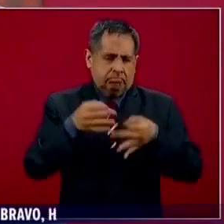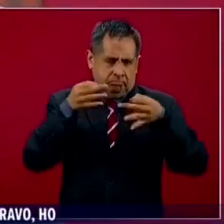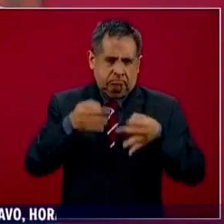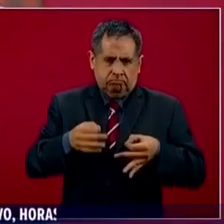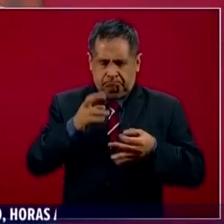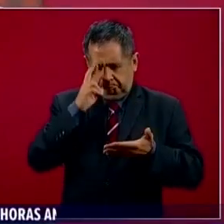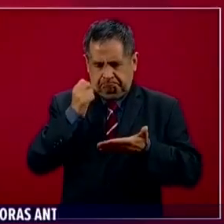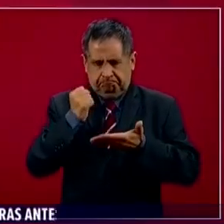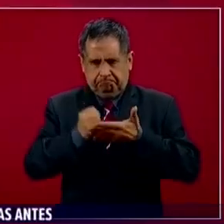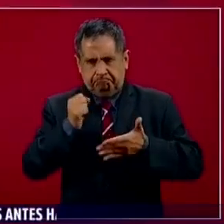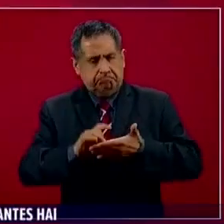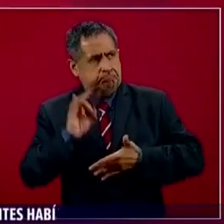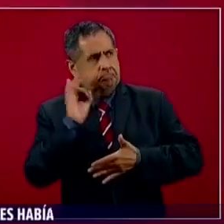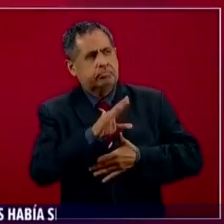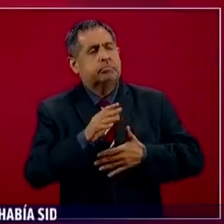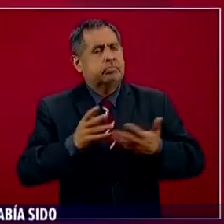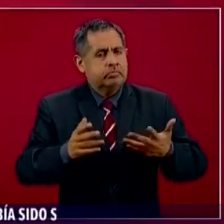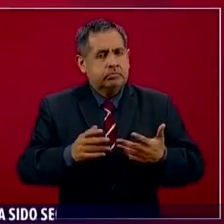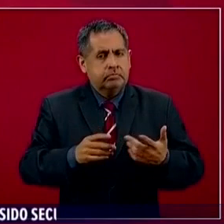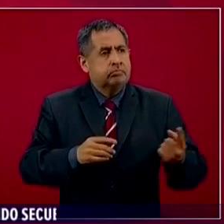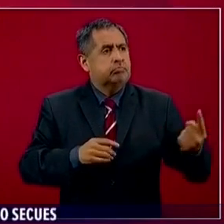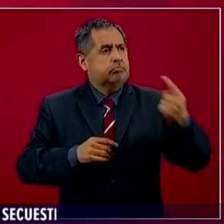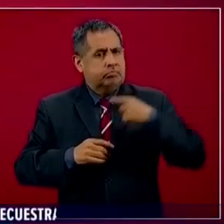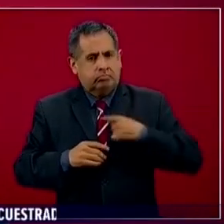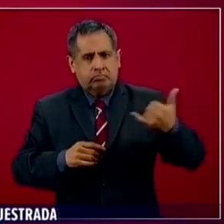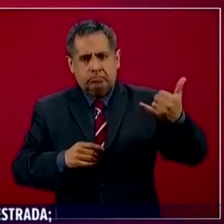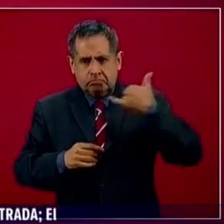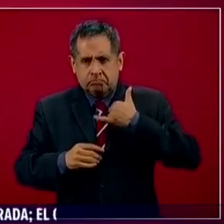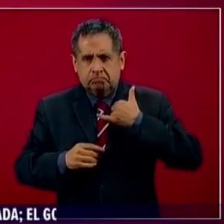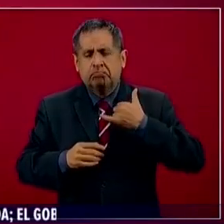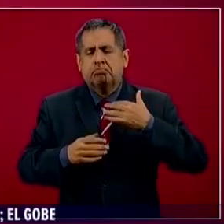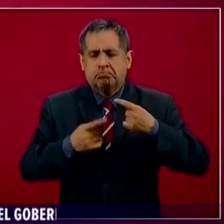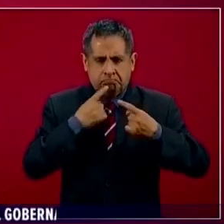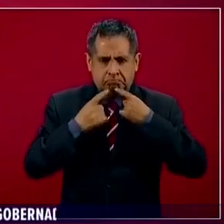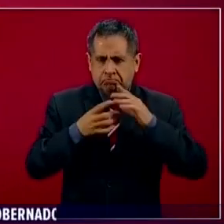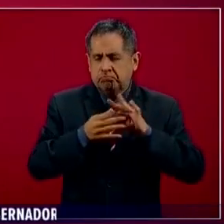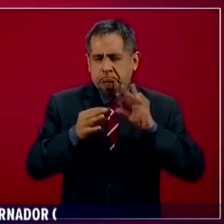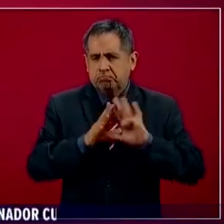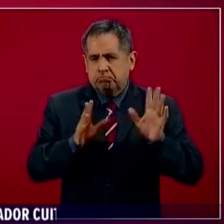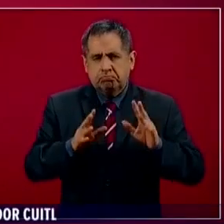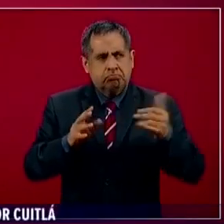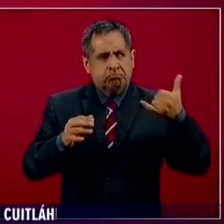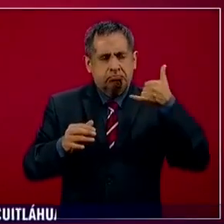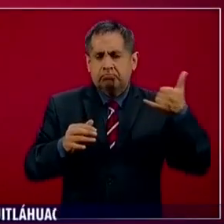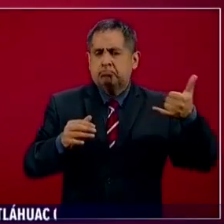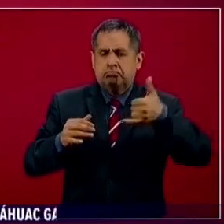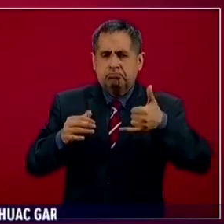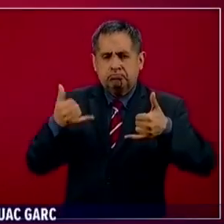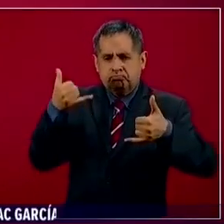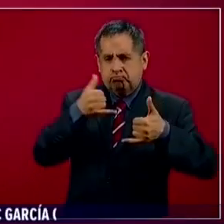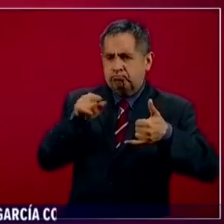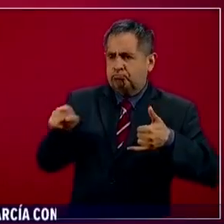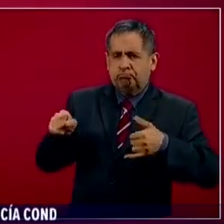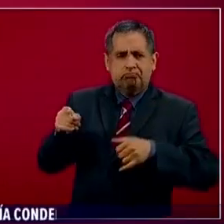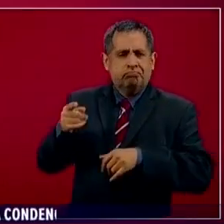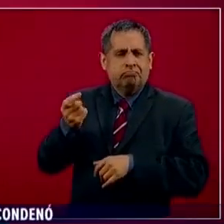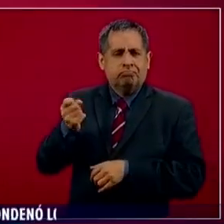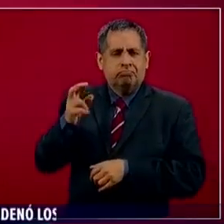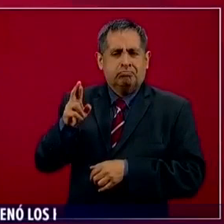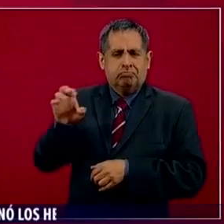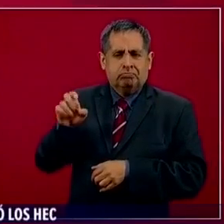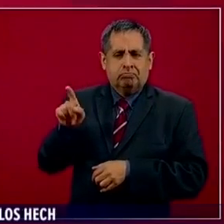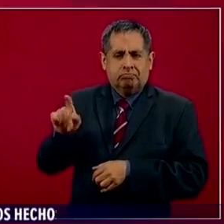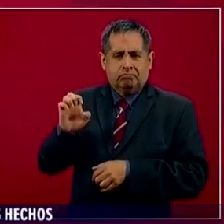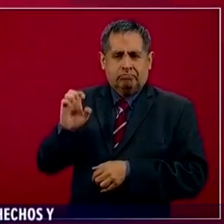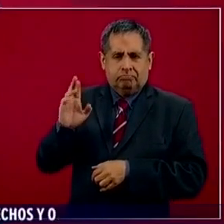diplomática y es cierto de que han habido llamadas telefónicas entre el canciller, entre el secretario